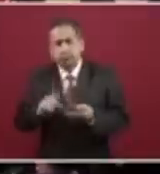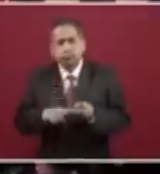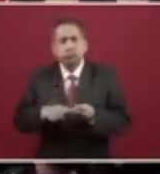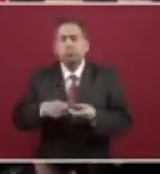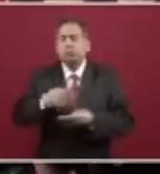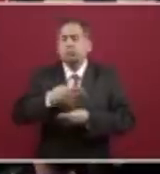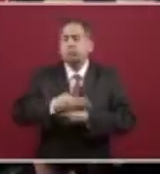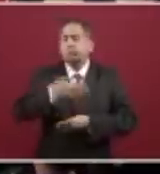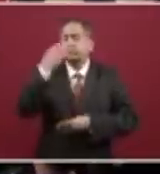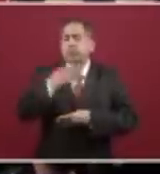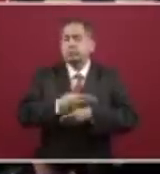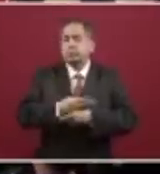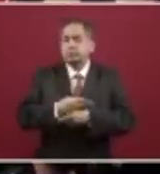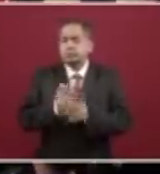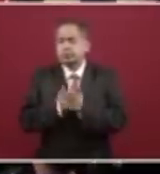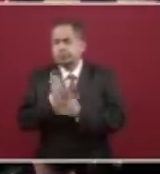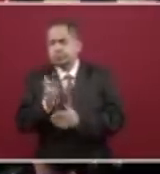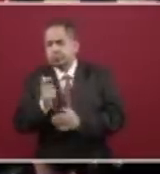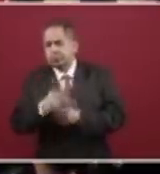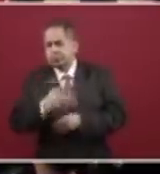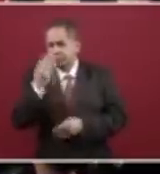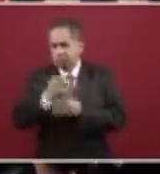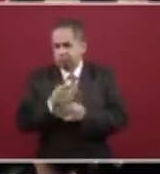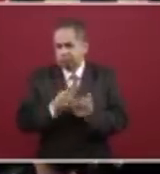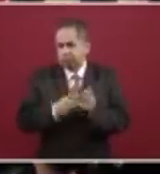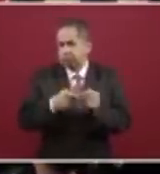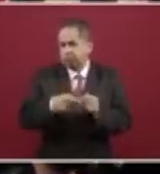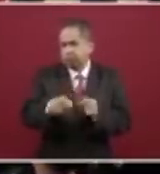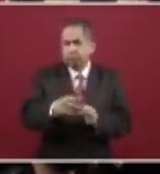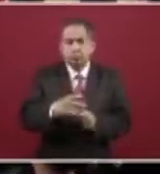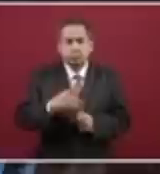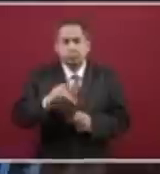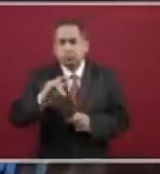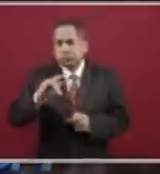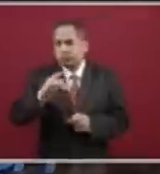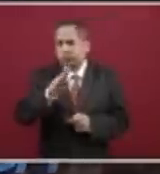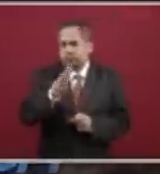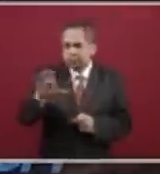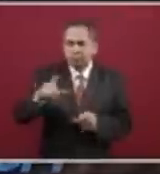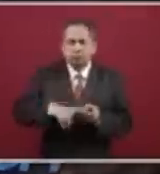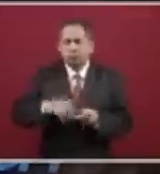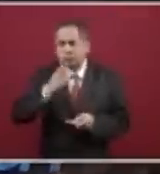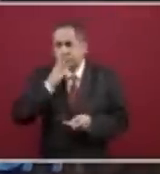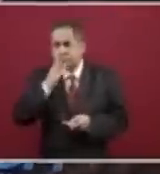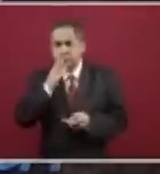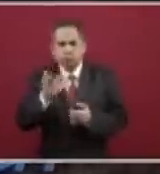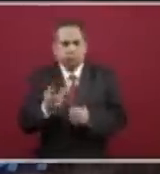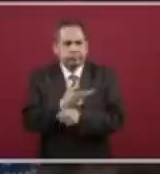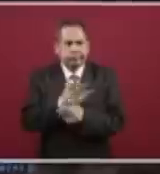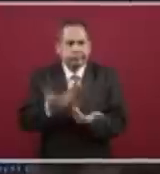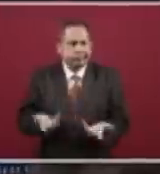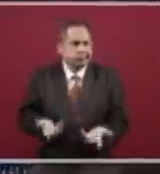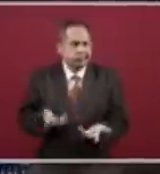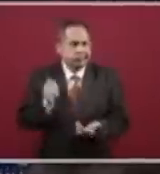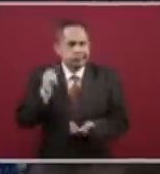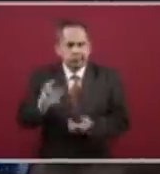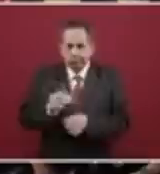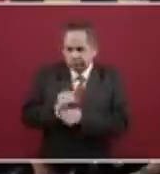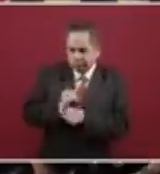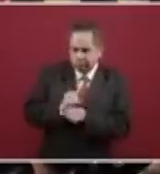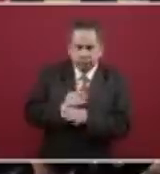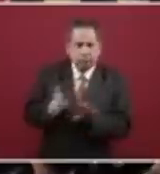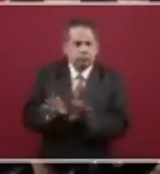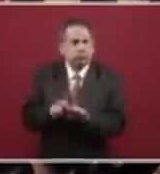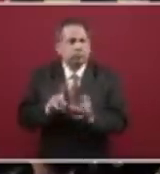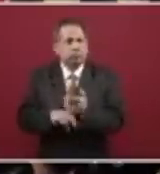casetas en baja california y sonora nos gustaría saber si ya han hecho algún estudio sobre las demandas de